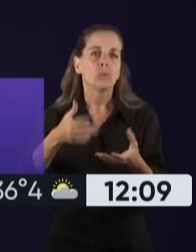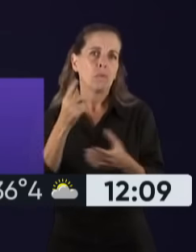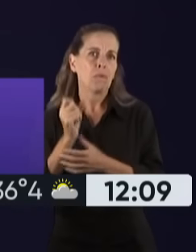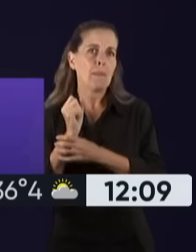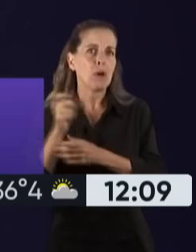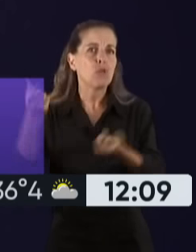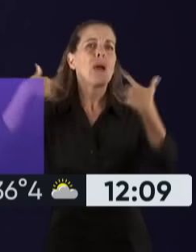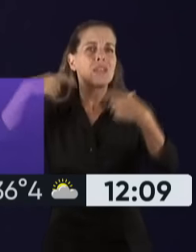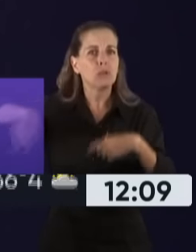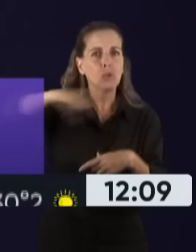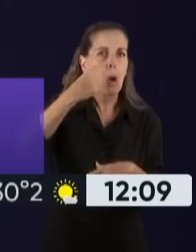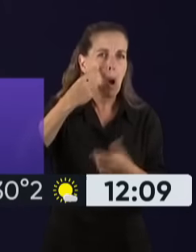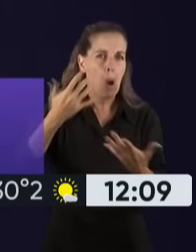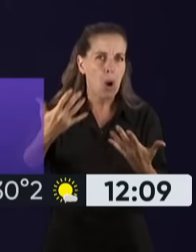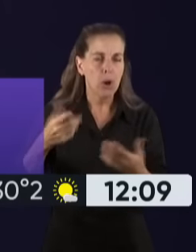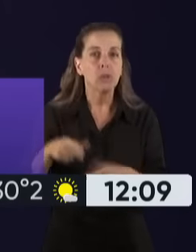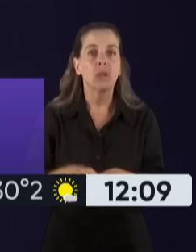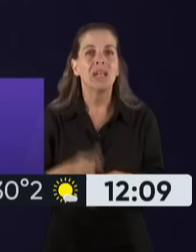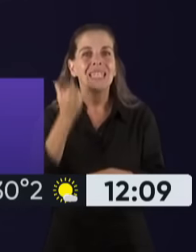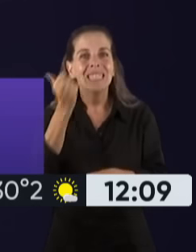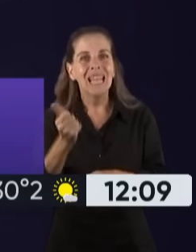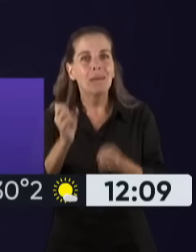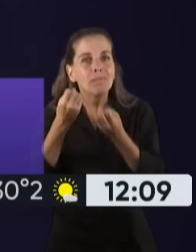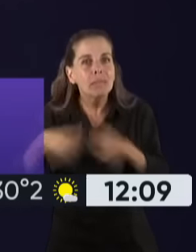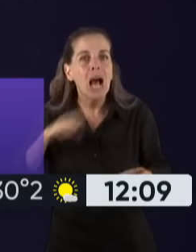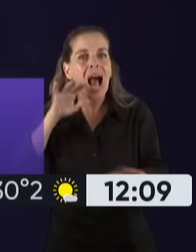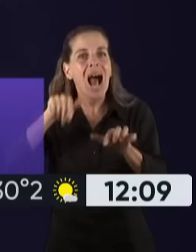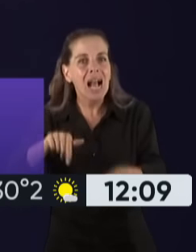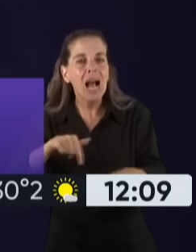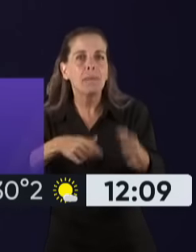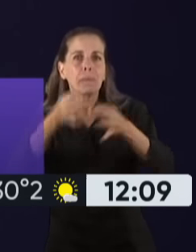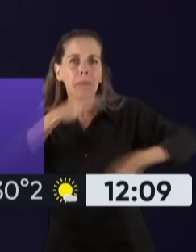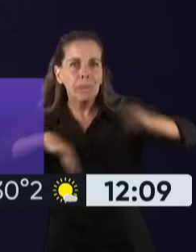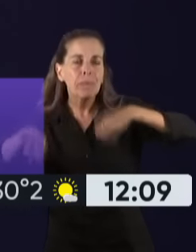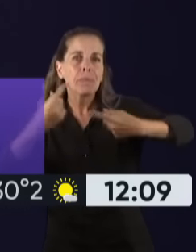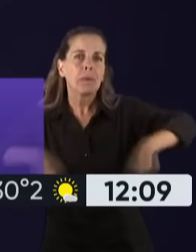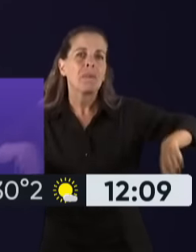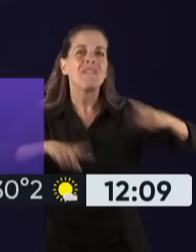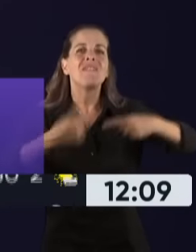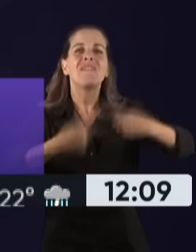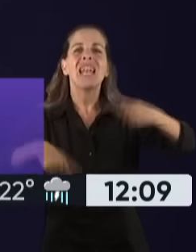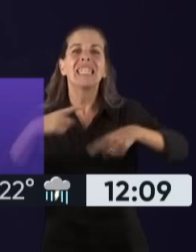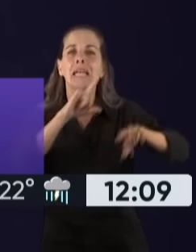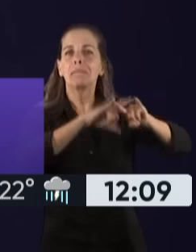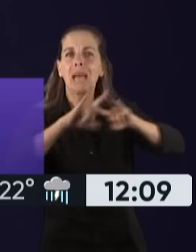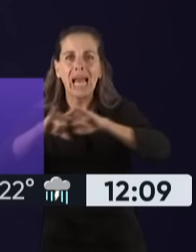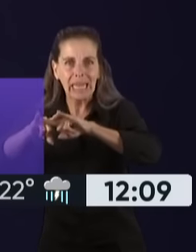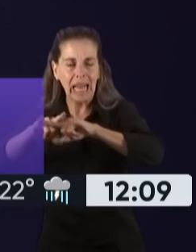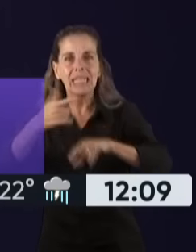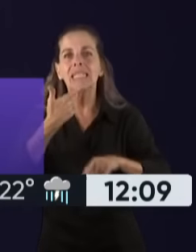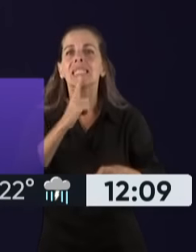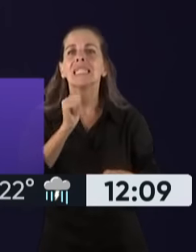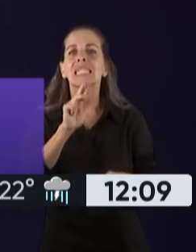conocen ya se comercializa en nuestro país a través de diferentes plataformas y esto que puede resultar